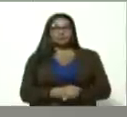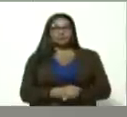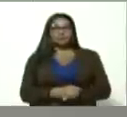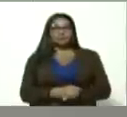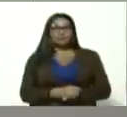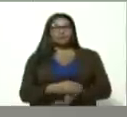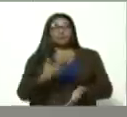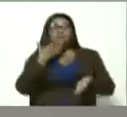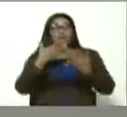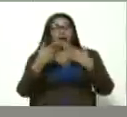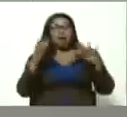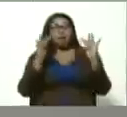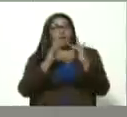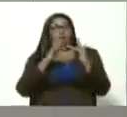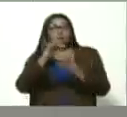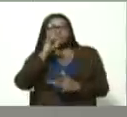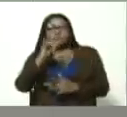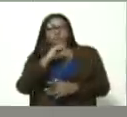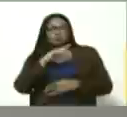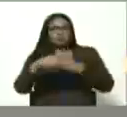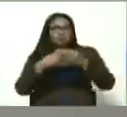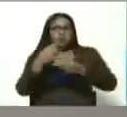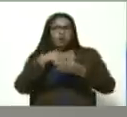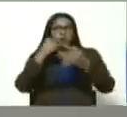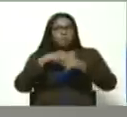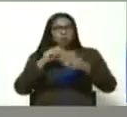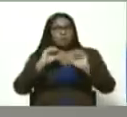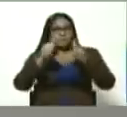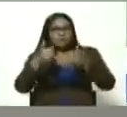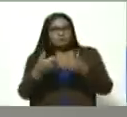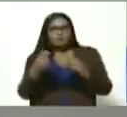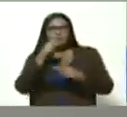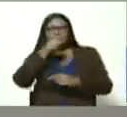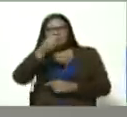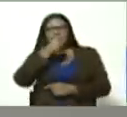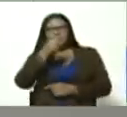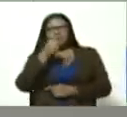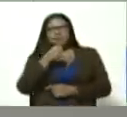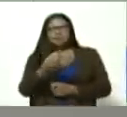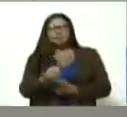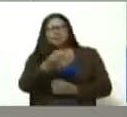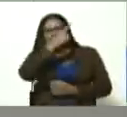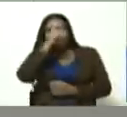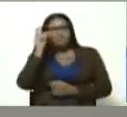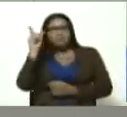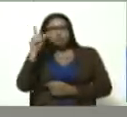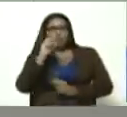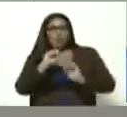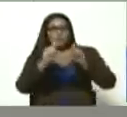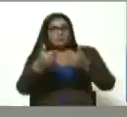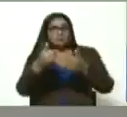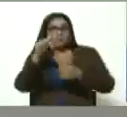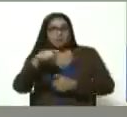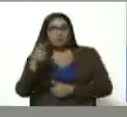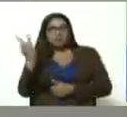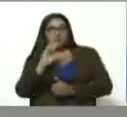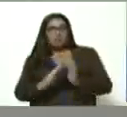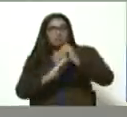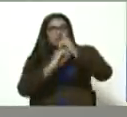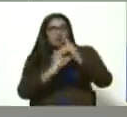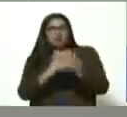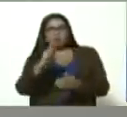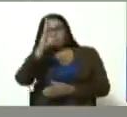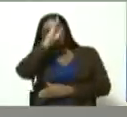agradecemos por el contacto informativa esta hora inicia la rueda de prensa el partido socialista unido de venezuela liderada